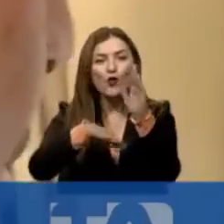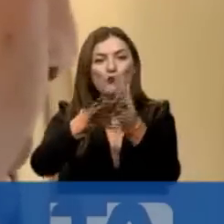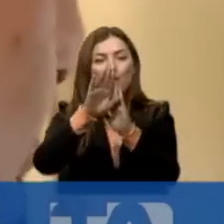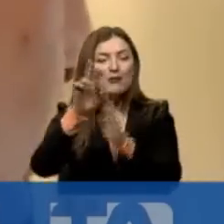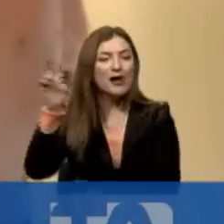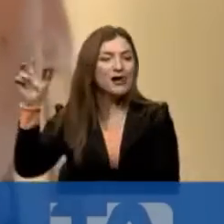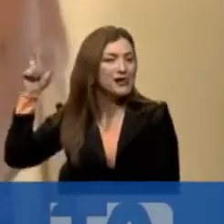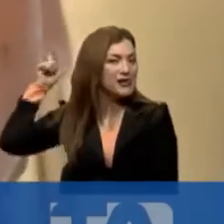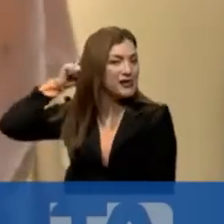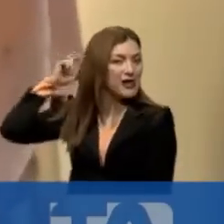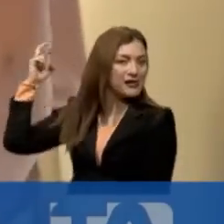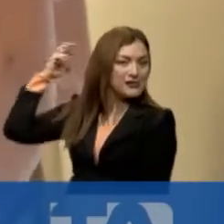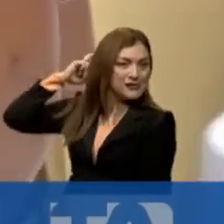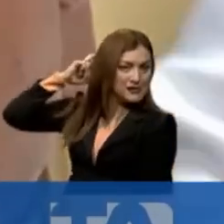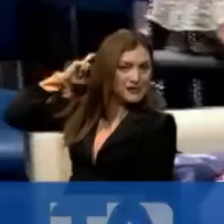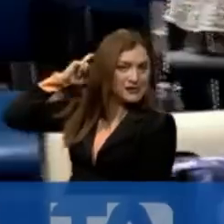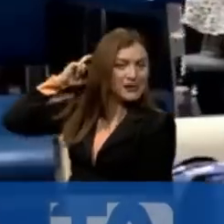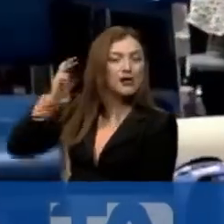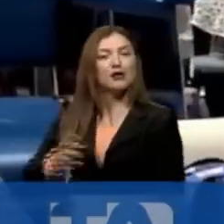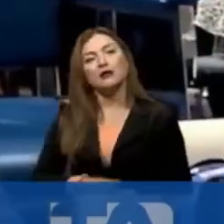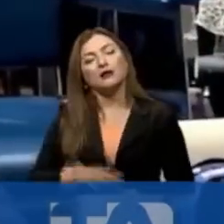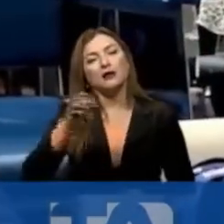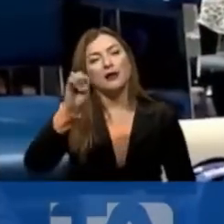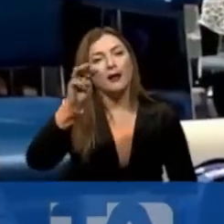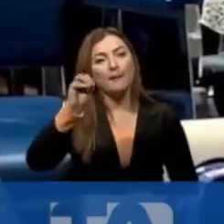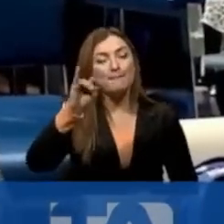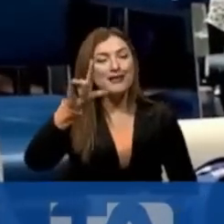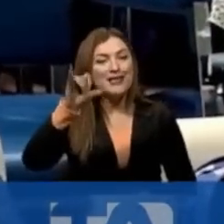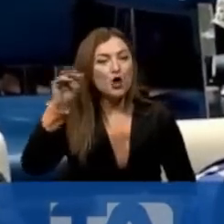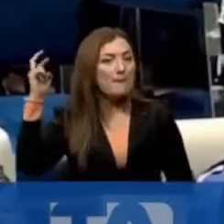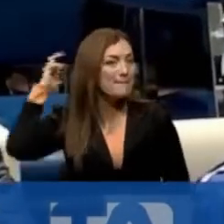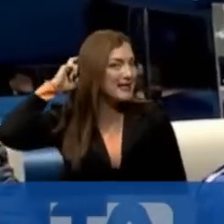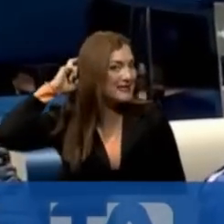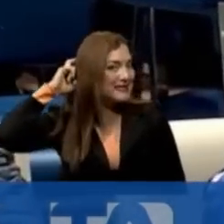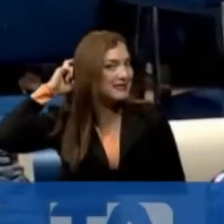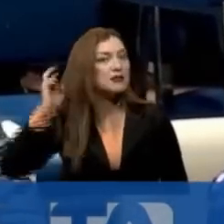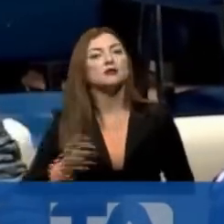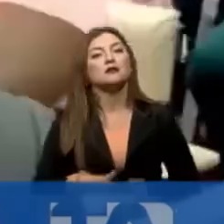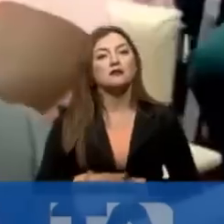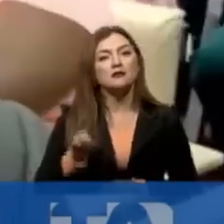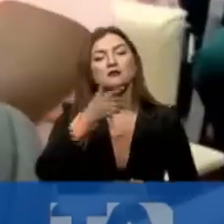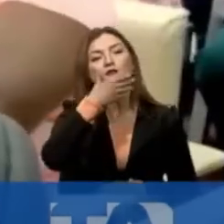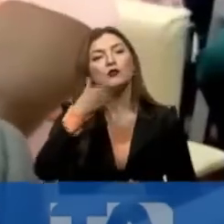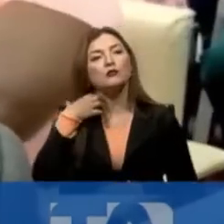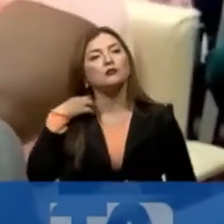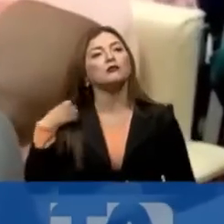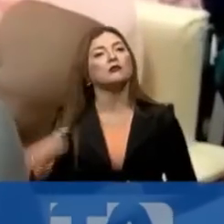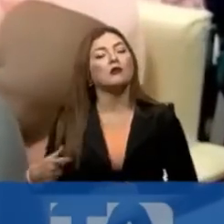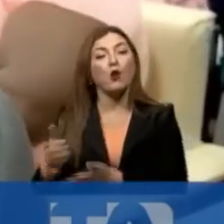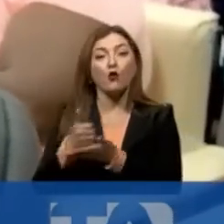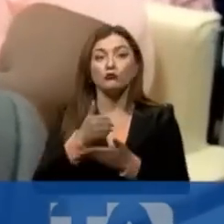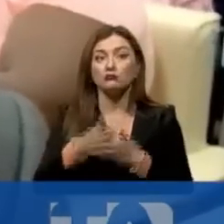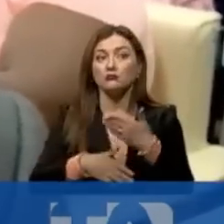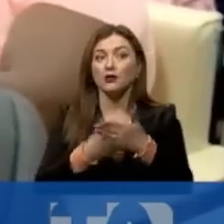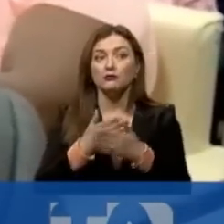áreas de discapacidad auditiva. Es el caso de Emilio, que cuenta con un implante coclear y que fue mejorado. Me ha ayudado en todo porque